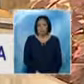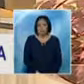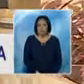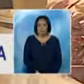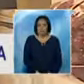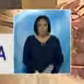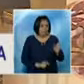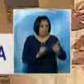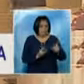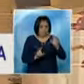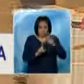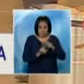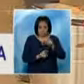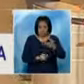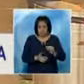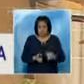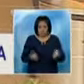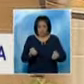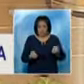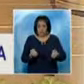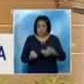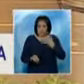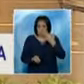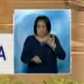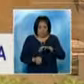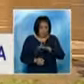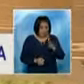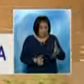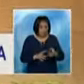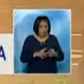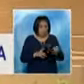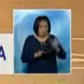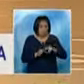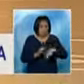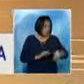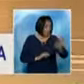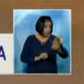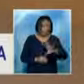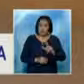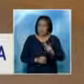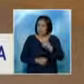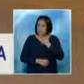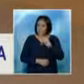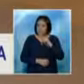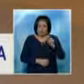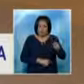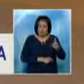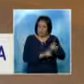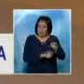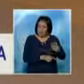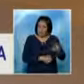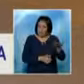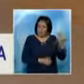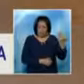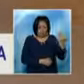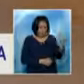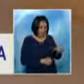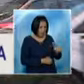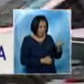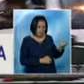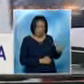Los testigos señalaban que un station wagon fugó del lugar tras el robo. Incluso aseguraban que era el mismo vehículo que habían visto en